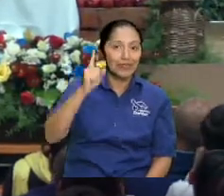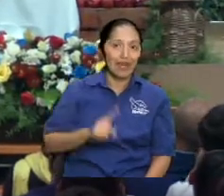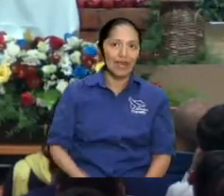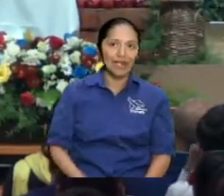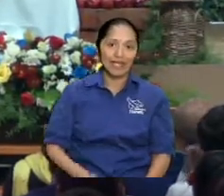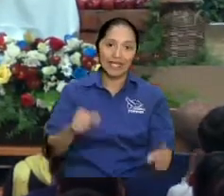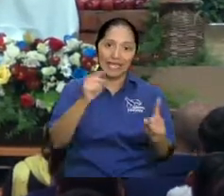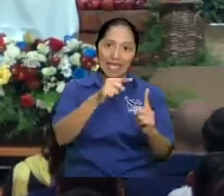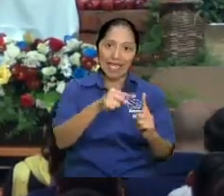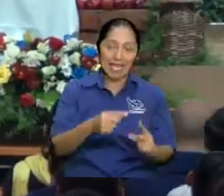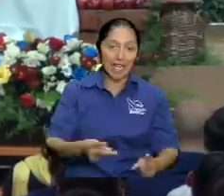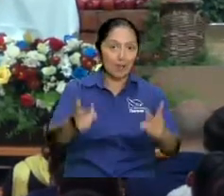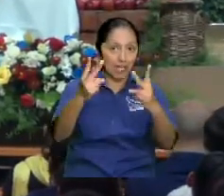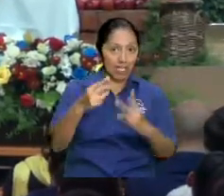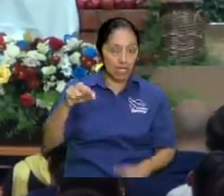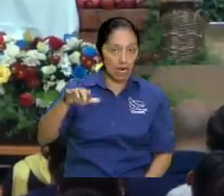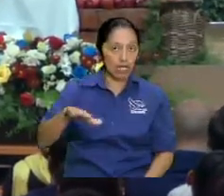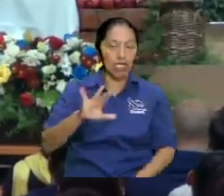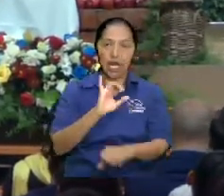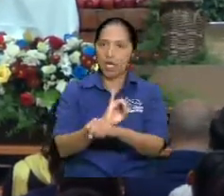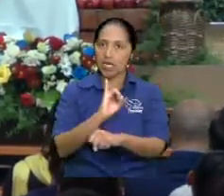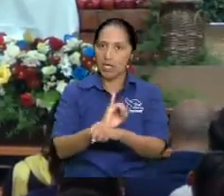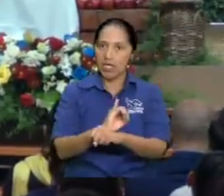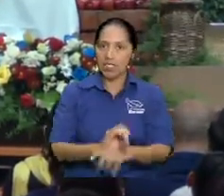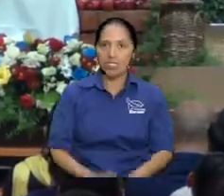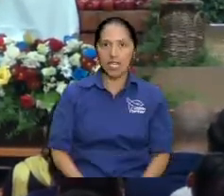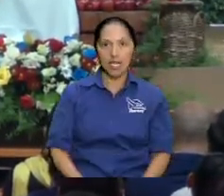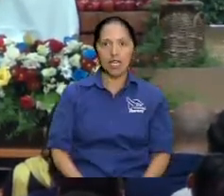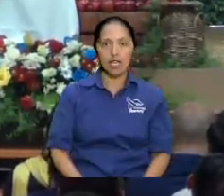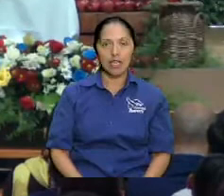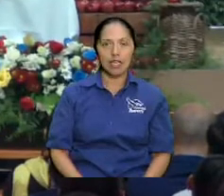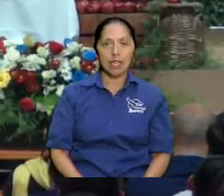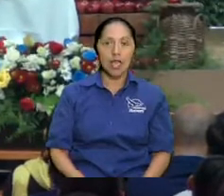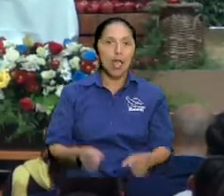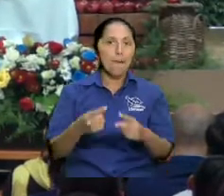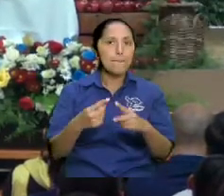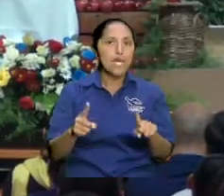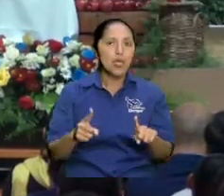Pero ya sabe usted, me sentí tan... ¿Pero quién lo convenció?